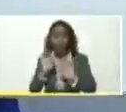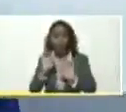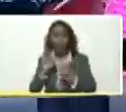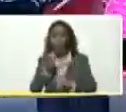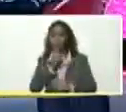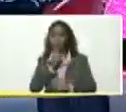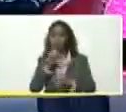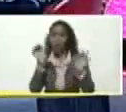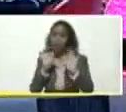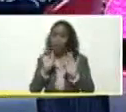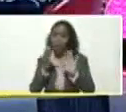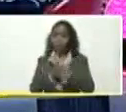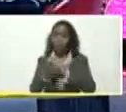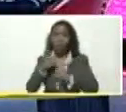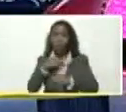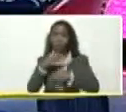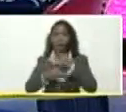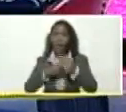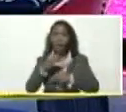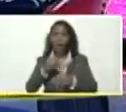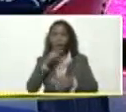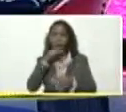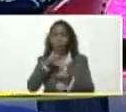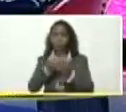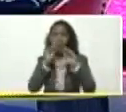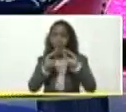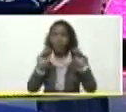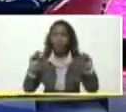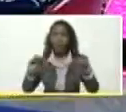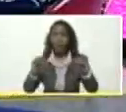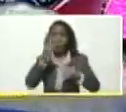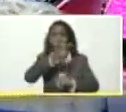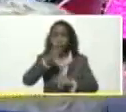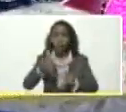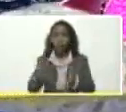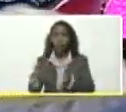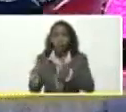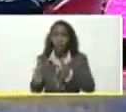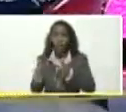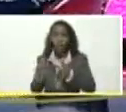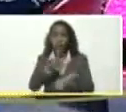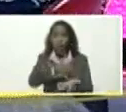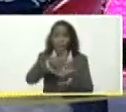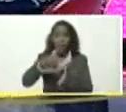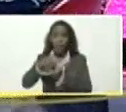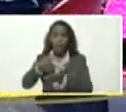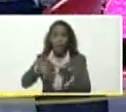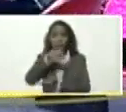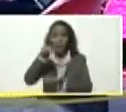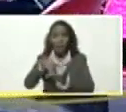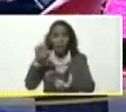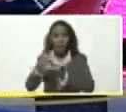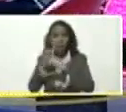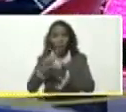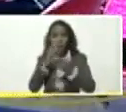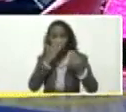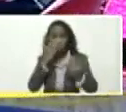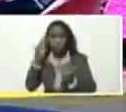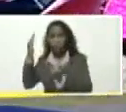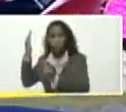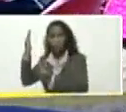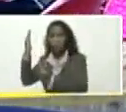señor presidente, vamos a proceder a llamar al estrado a los ganadores del Premio Nacional del Libro. Adelante.